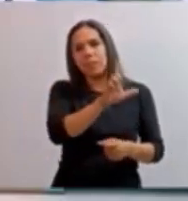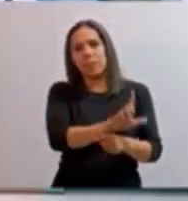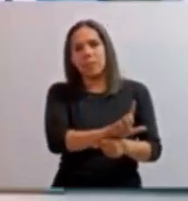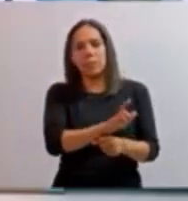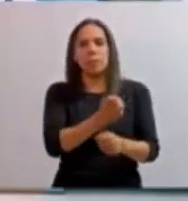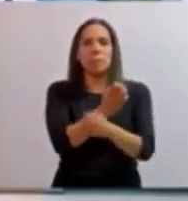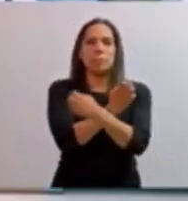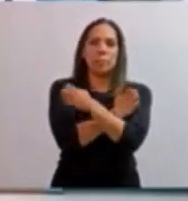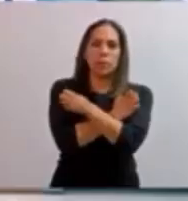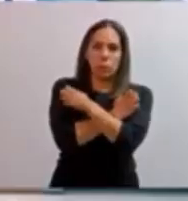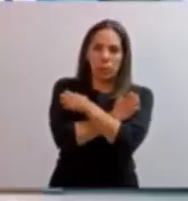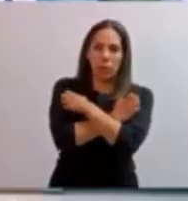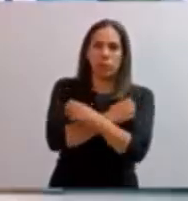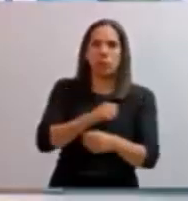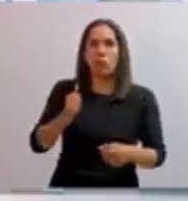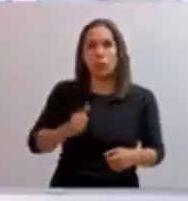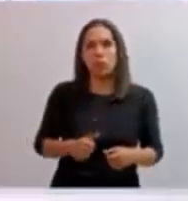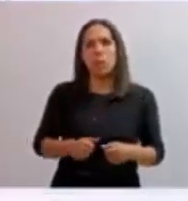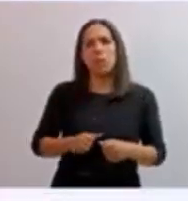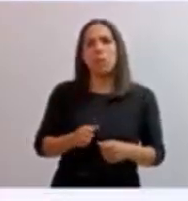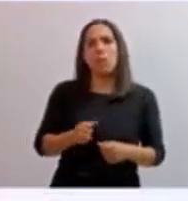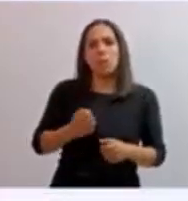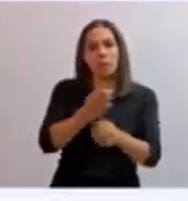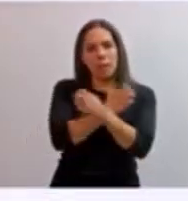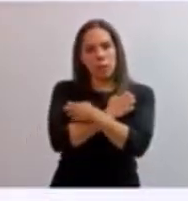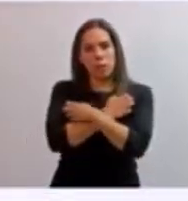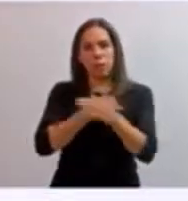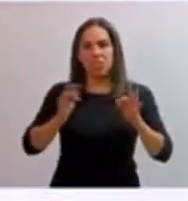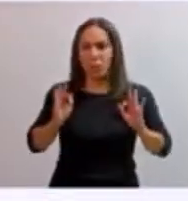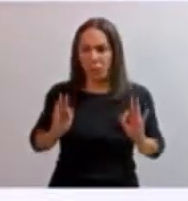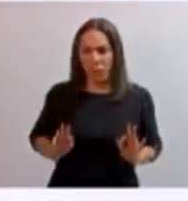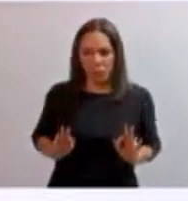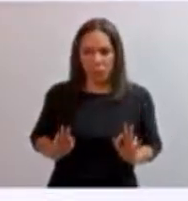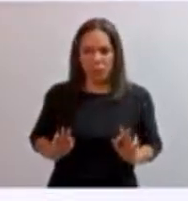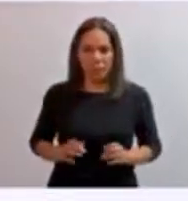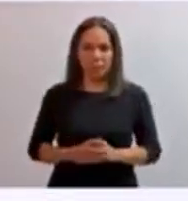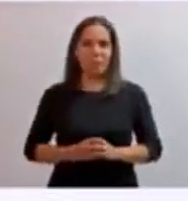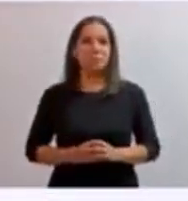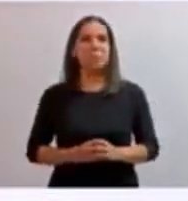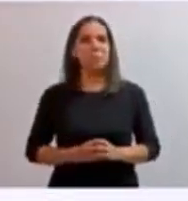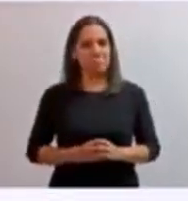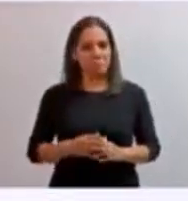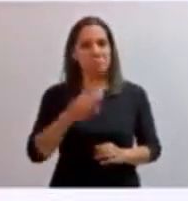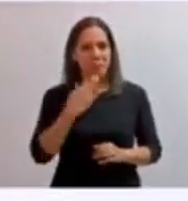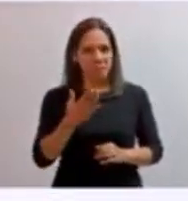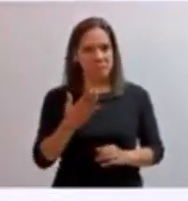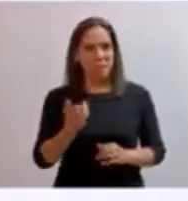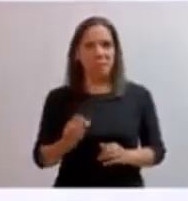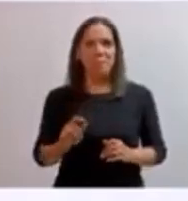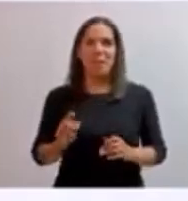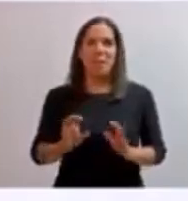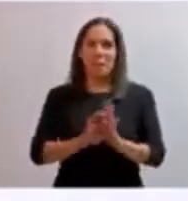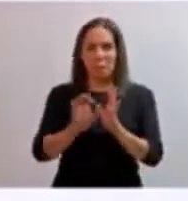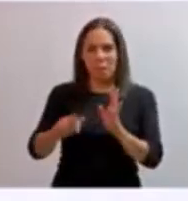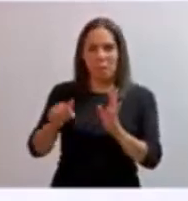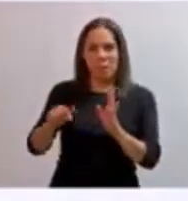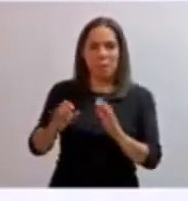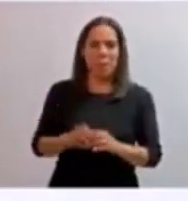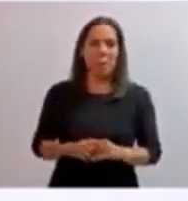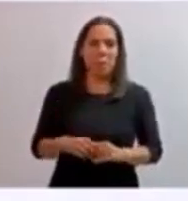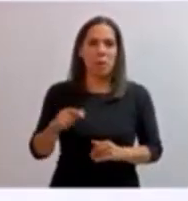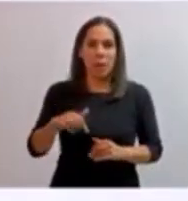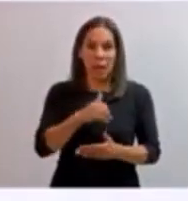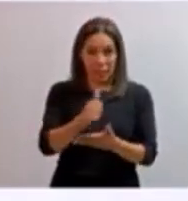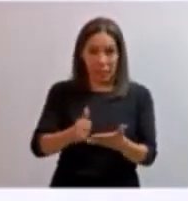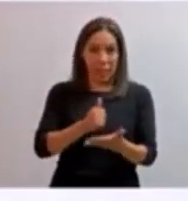Sí, pues esta pregunta tiene ahorita una experiencia fresca. Por ejemplo, en el caso de la Ciudad